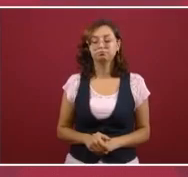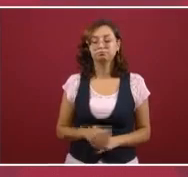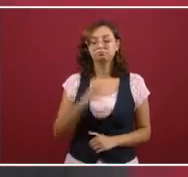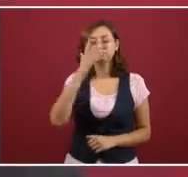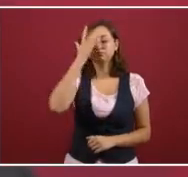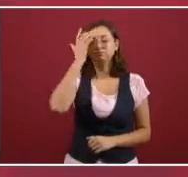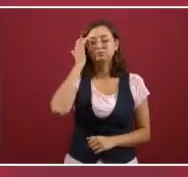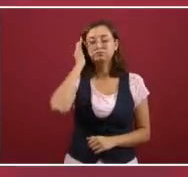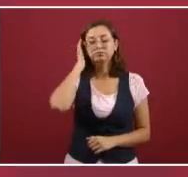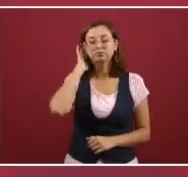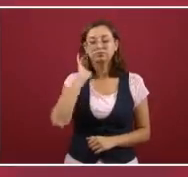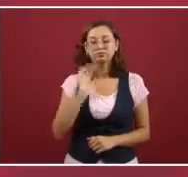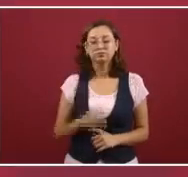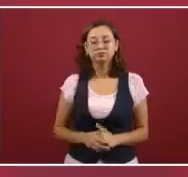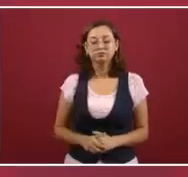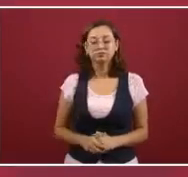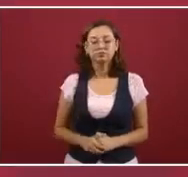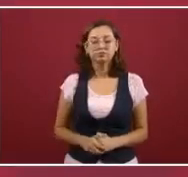Pero